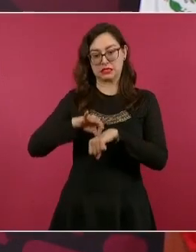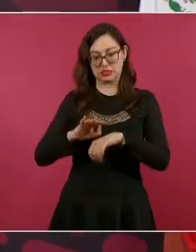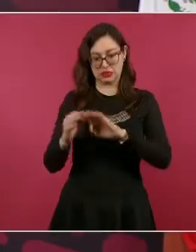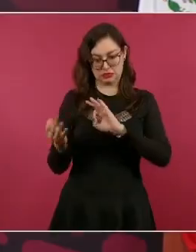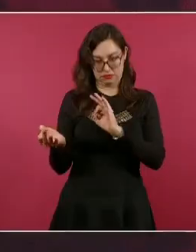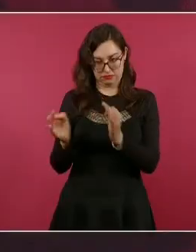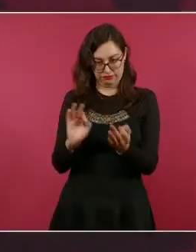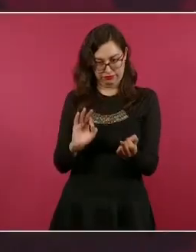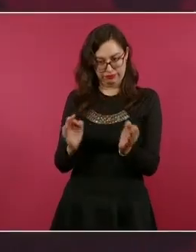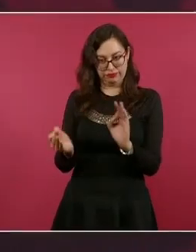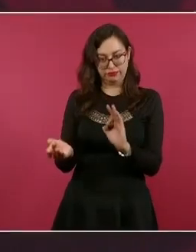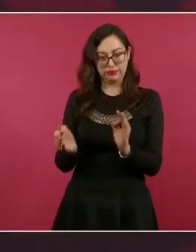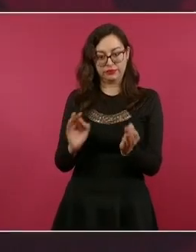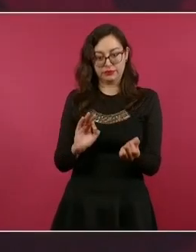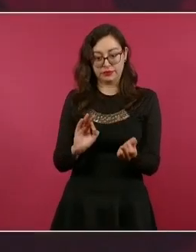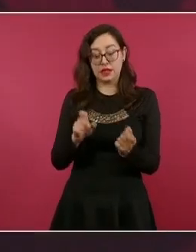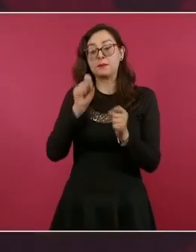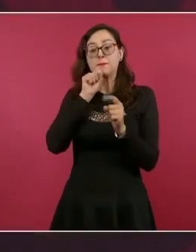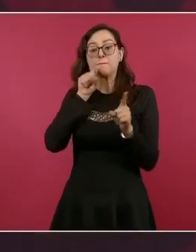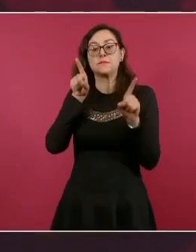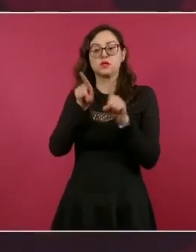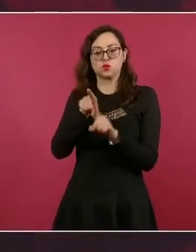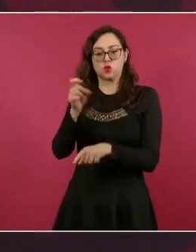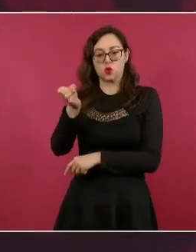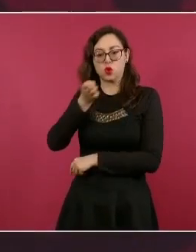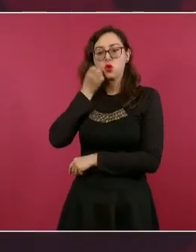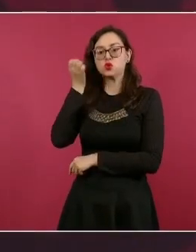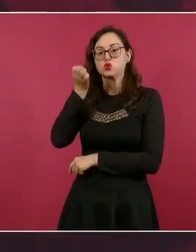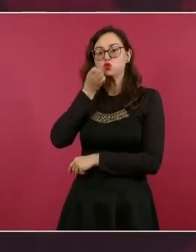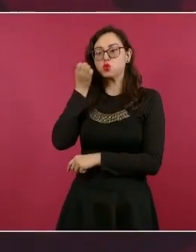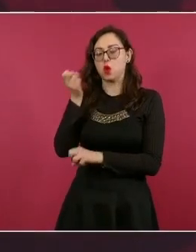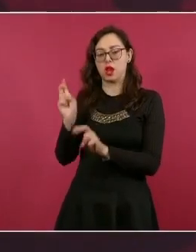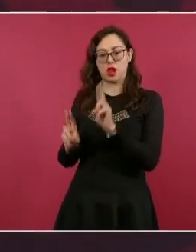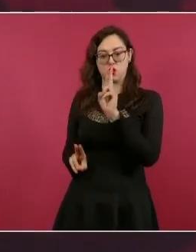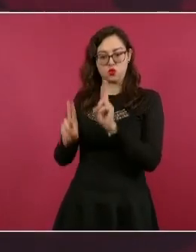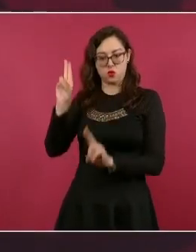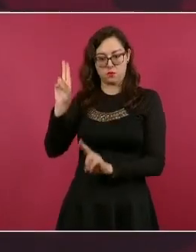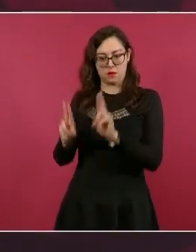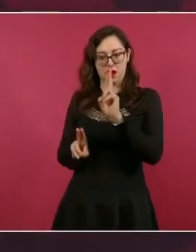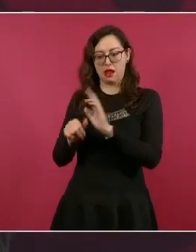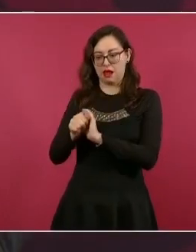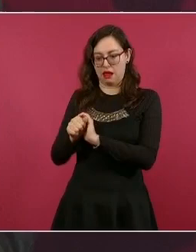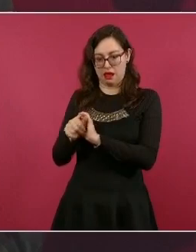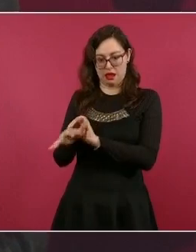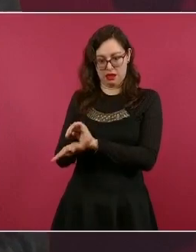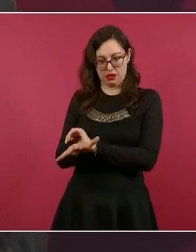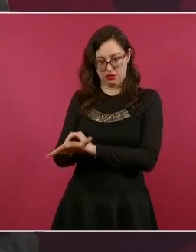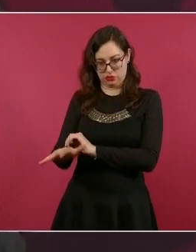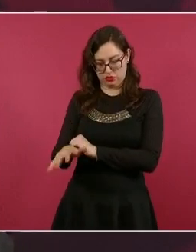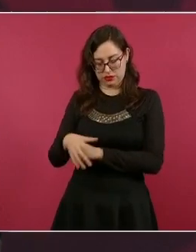Y también en la Normal de Ayotzinapa.